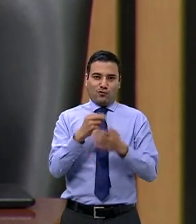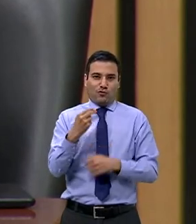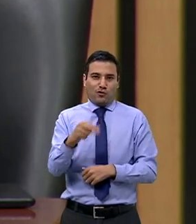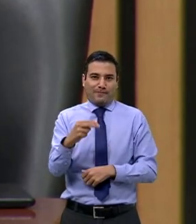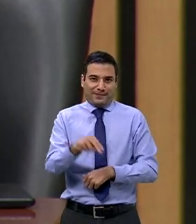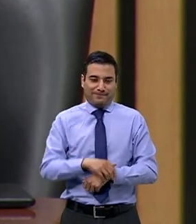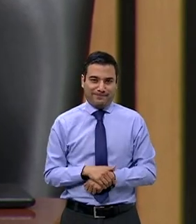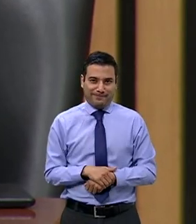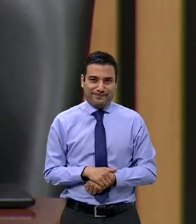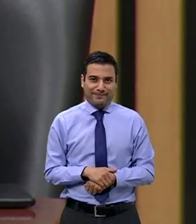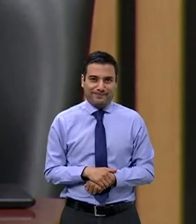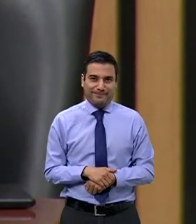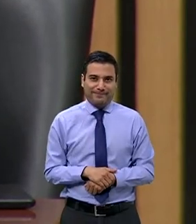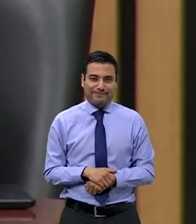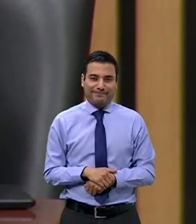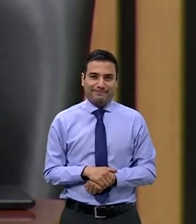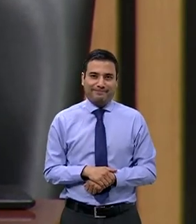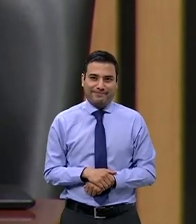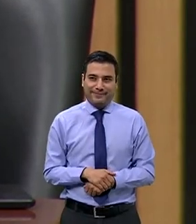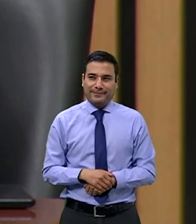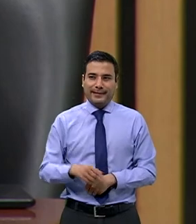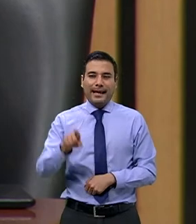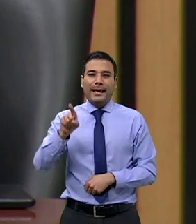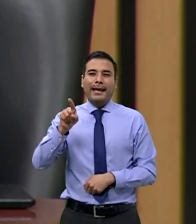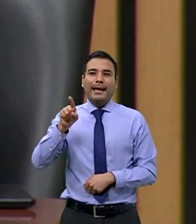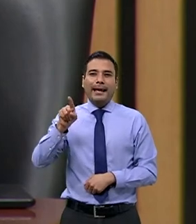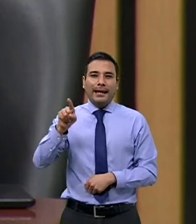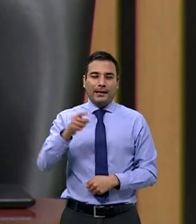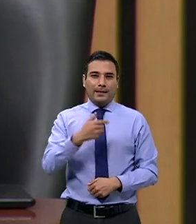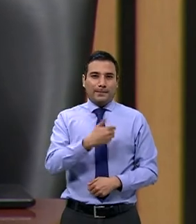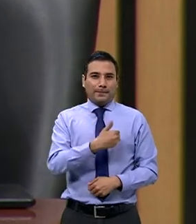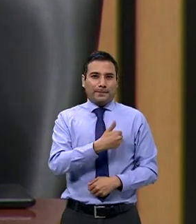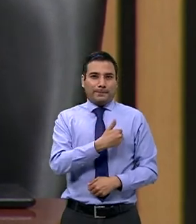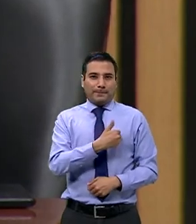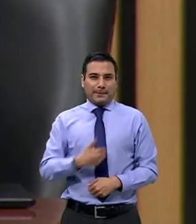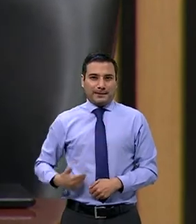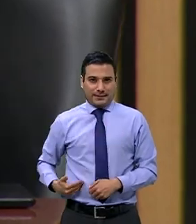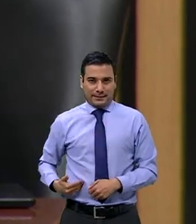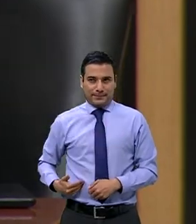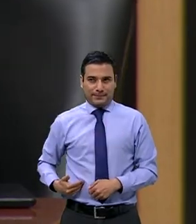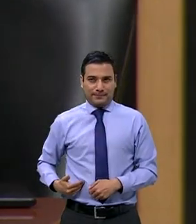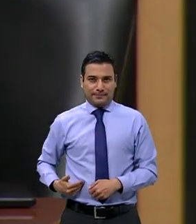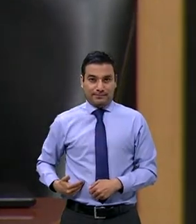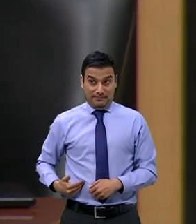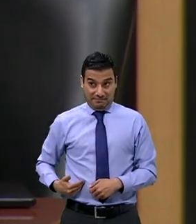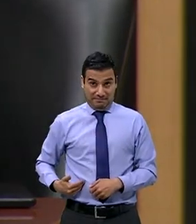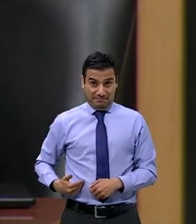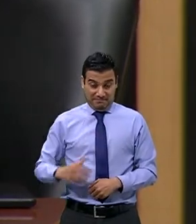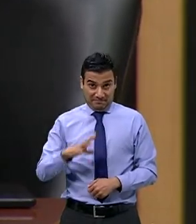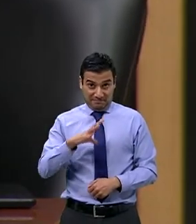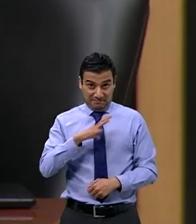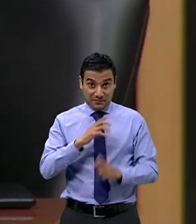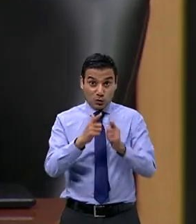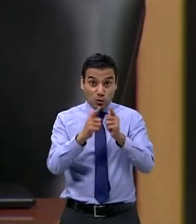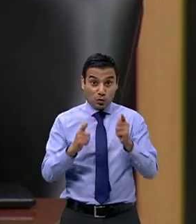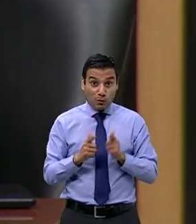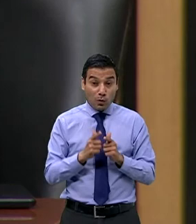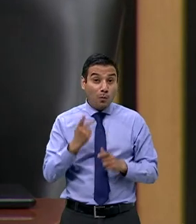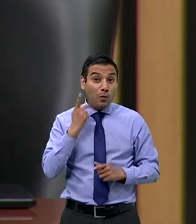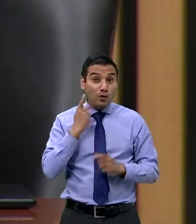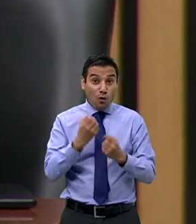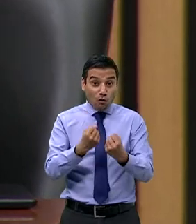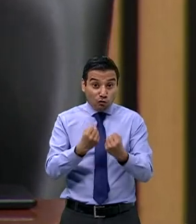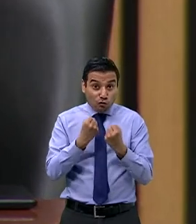ver que no tiene ningún partido político con fortalezas lo que tiene en lugar del partido